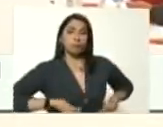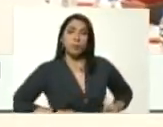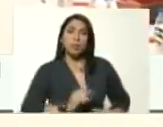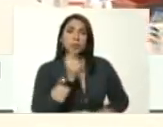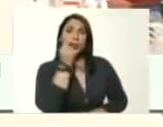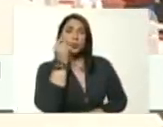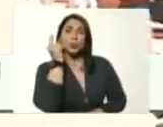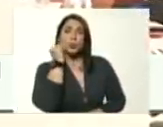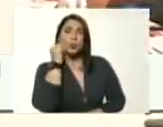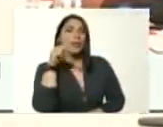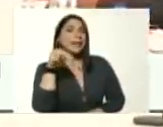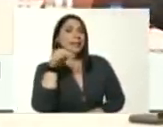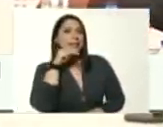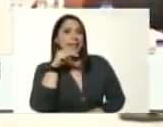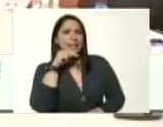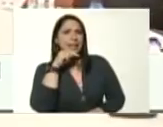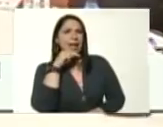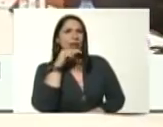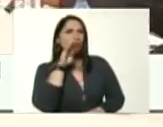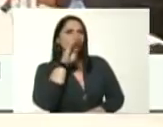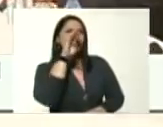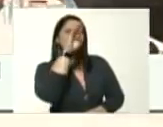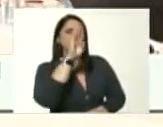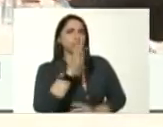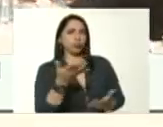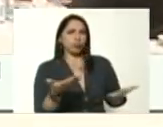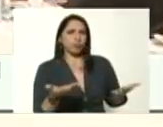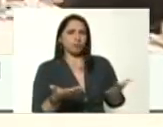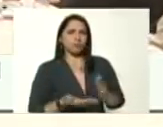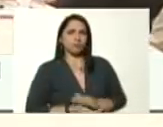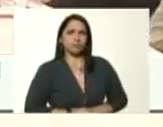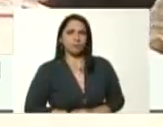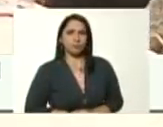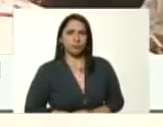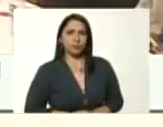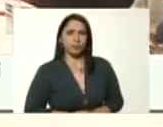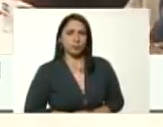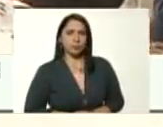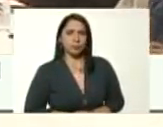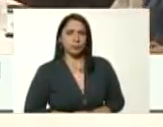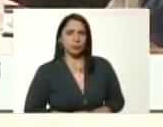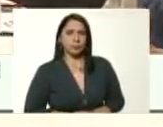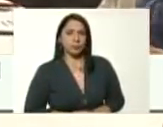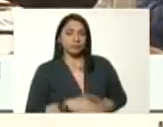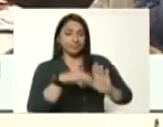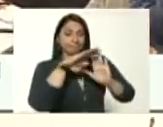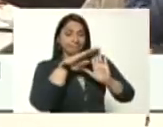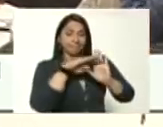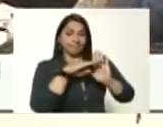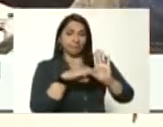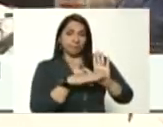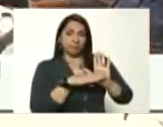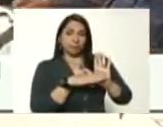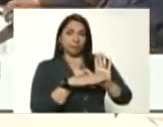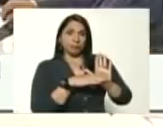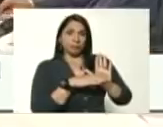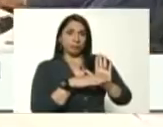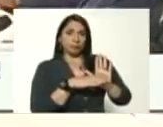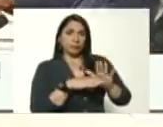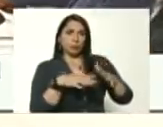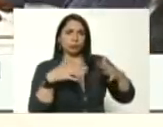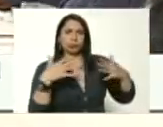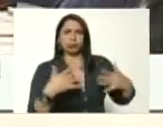los nietos que vengan las nietas que vengan sea en condiciones de tremendas